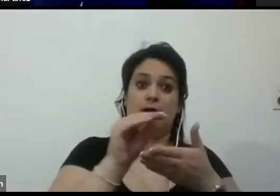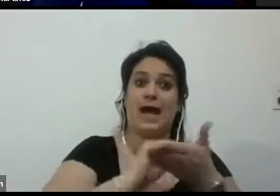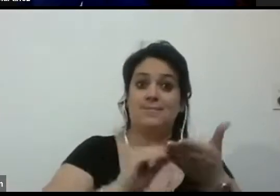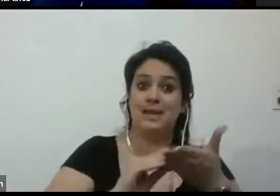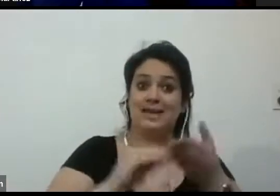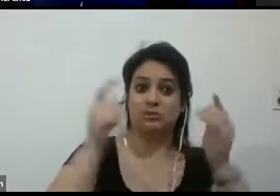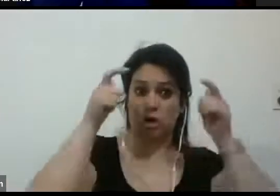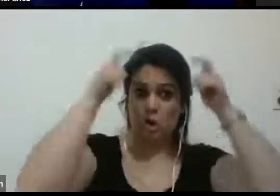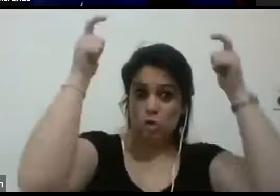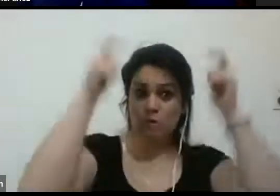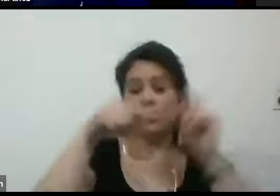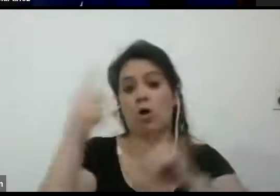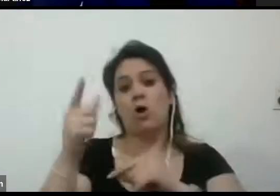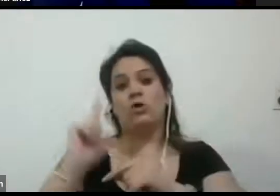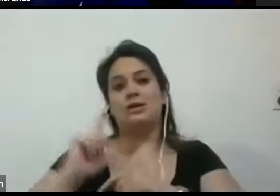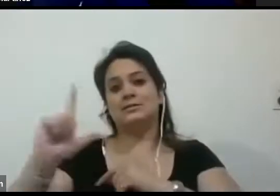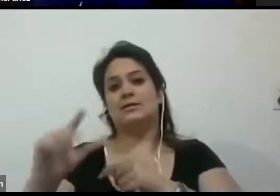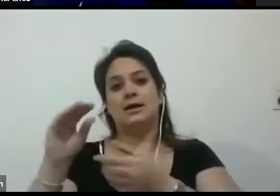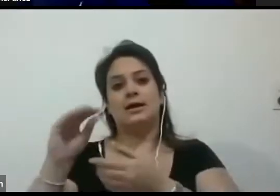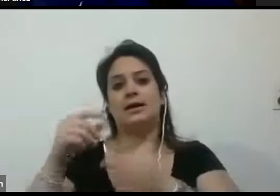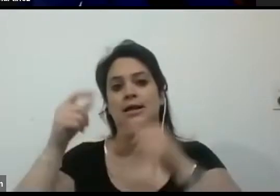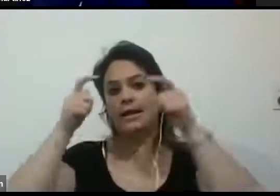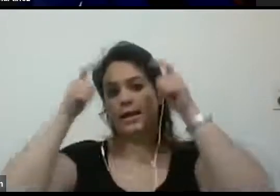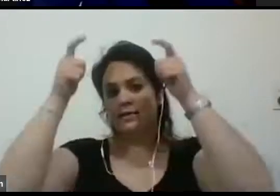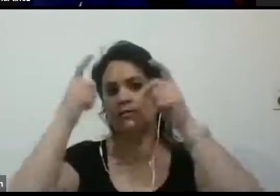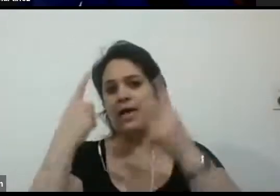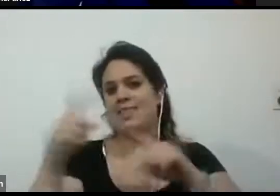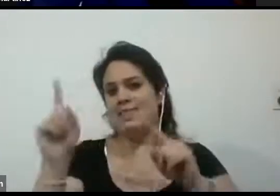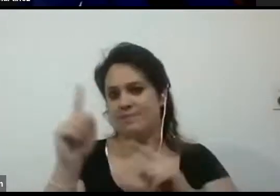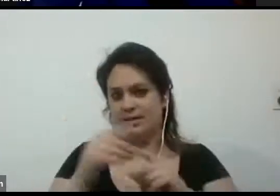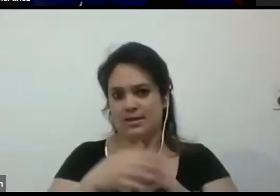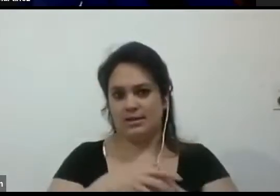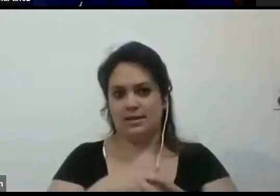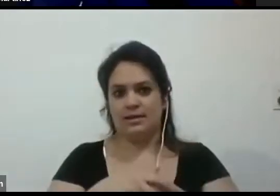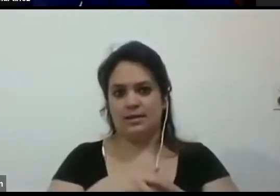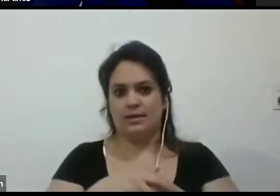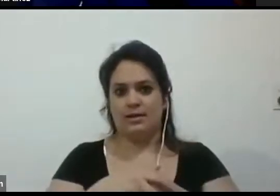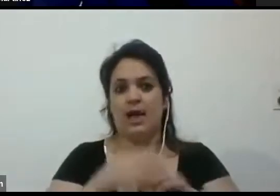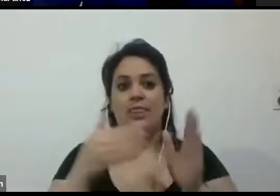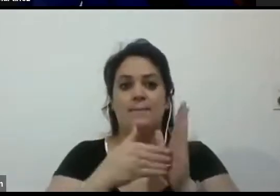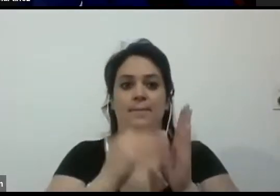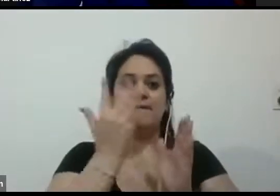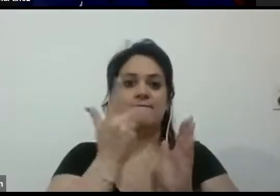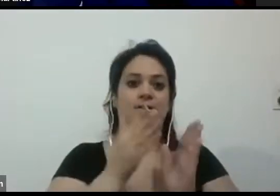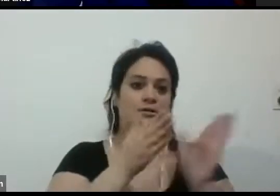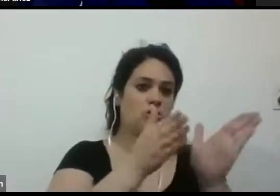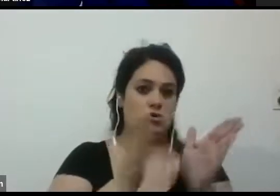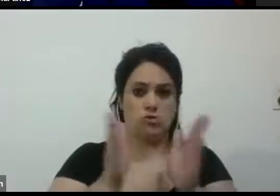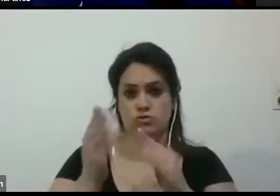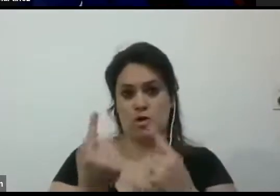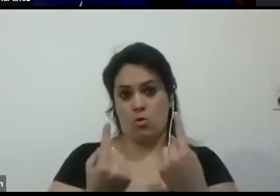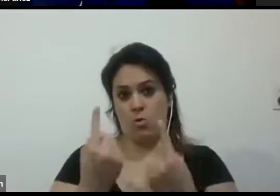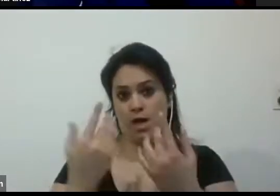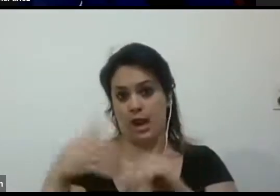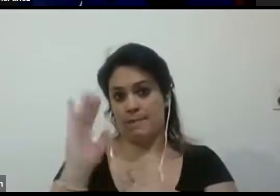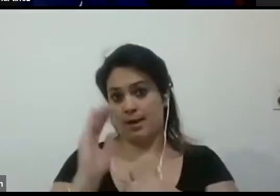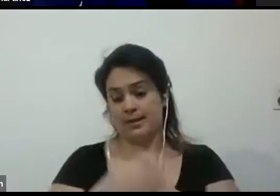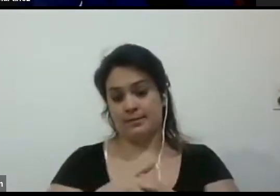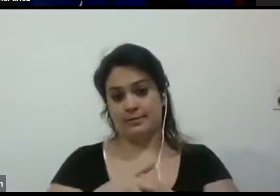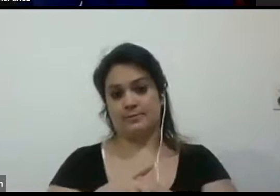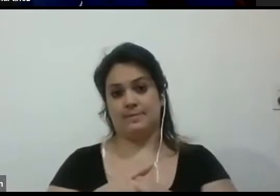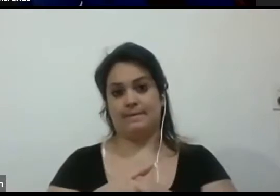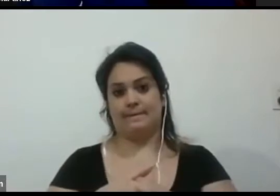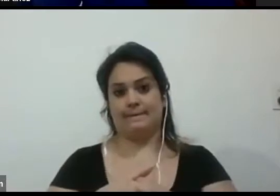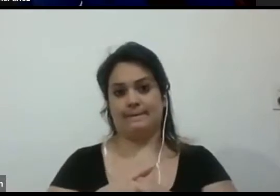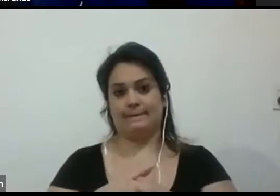posibilidades o licenciado en gastronomía que es la otra o sea que uno tiene que encontrar la orientación que más le guste que prefiero la